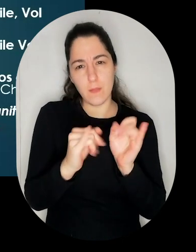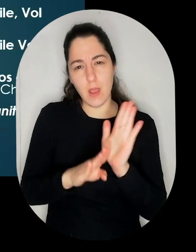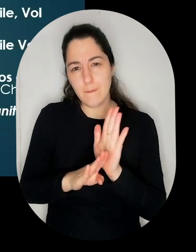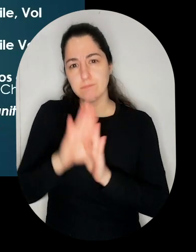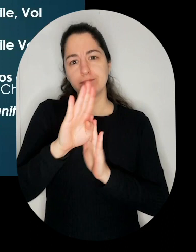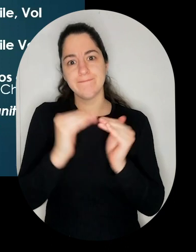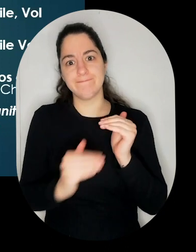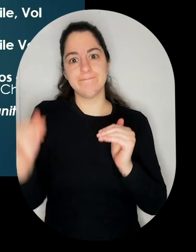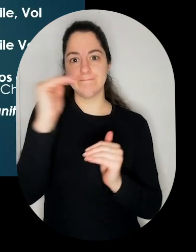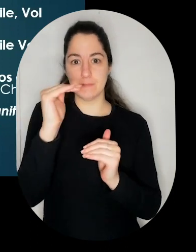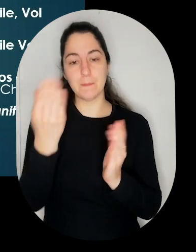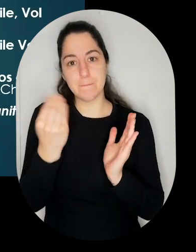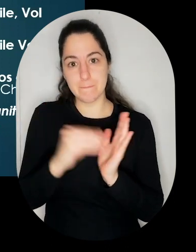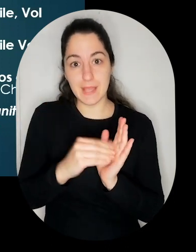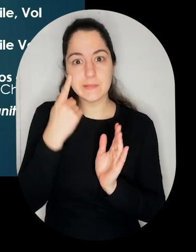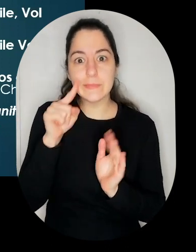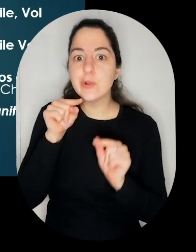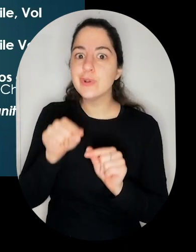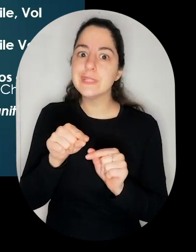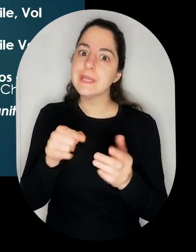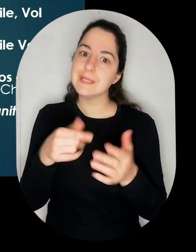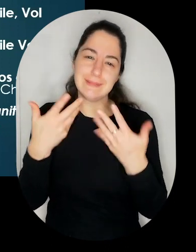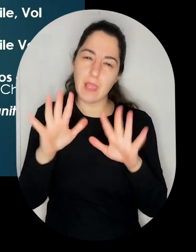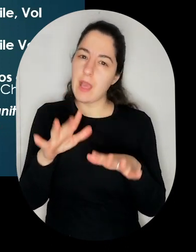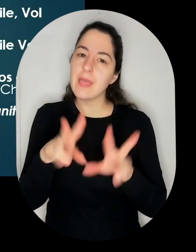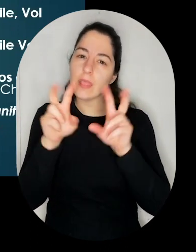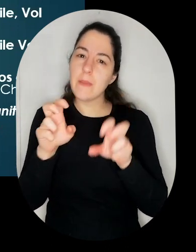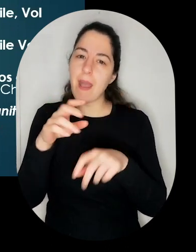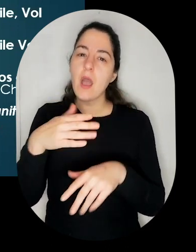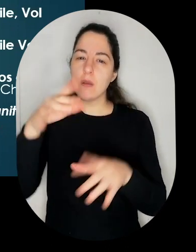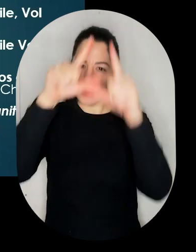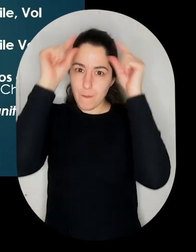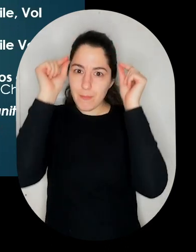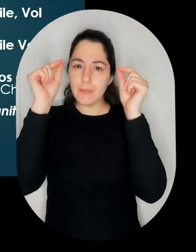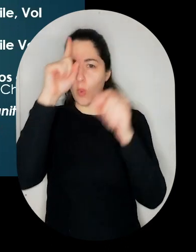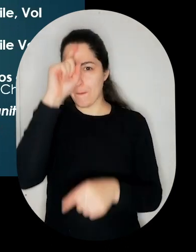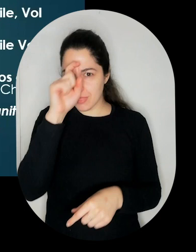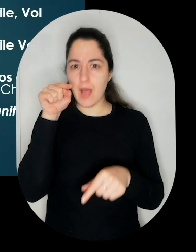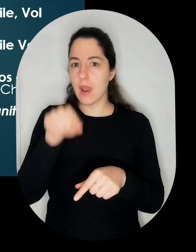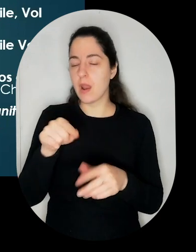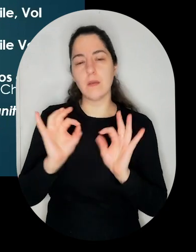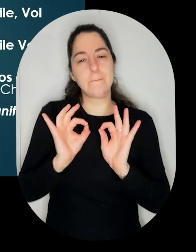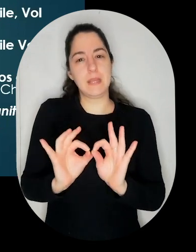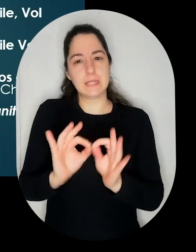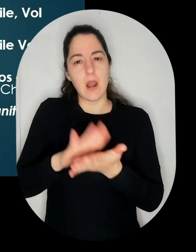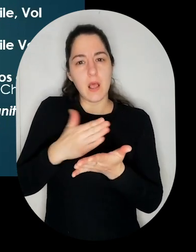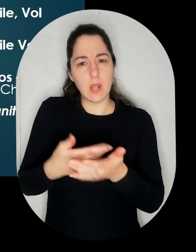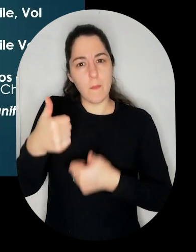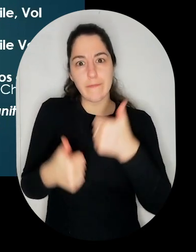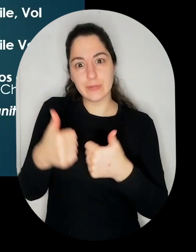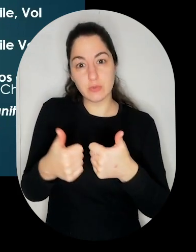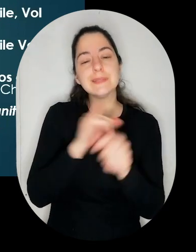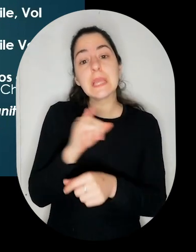medidas avanzadas para manejar intoxicaciones, pero estas medidas ya son de carácter clínico. Siempre dejo la invitación abierta